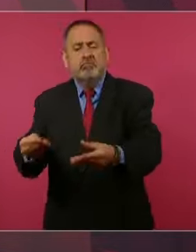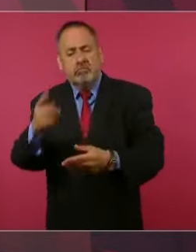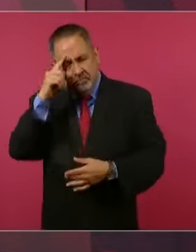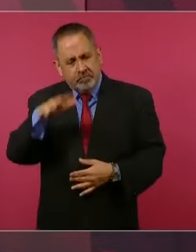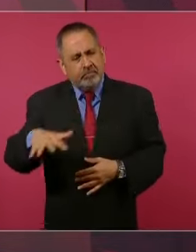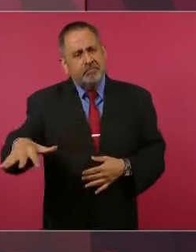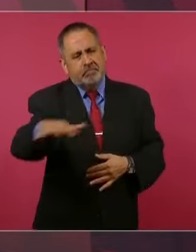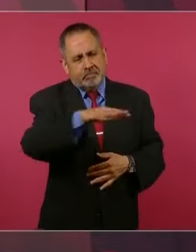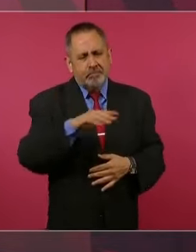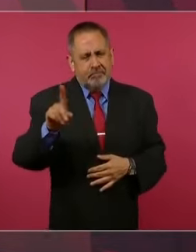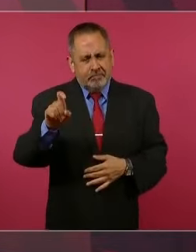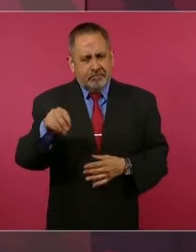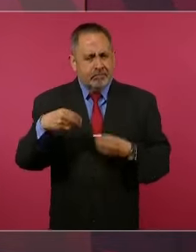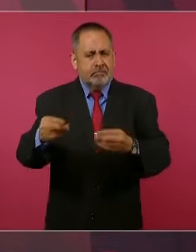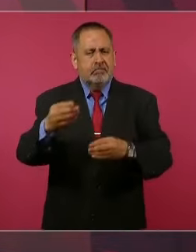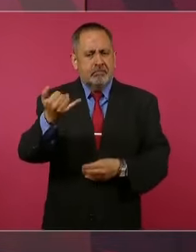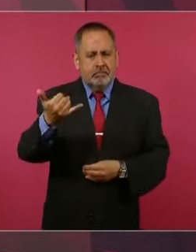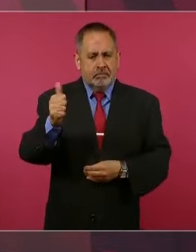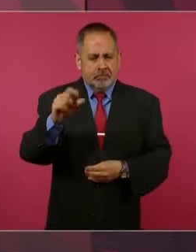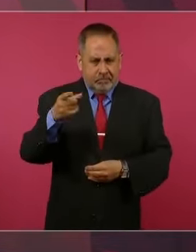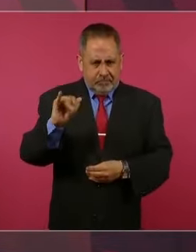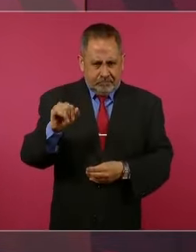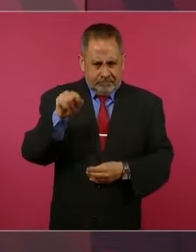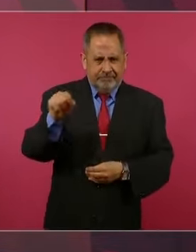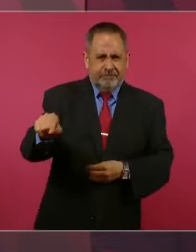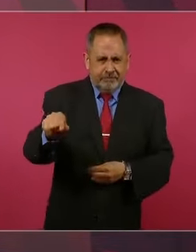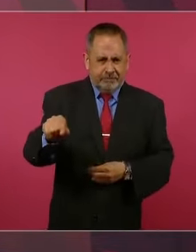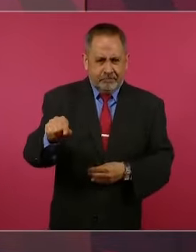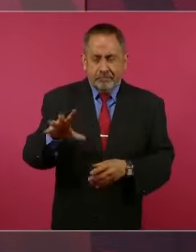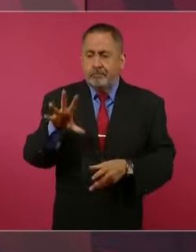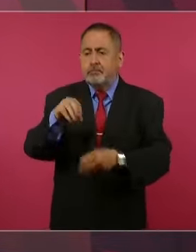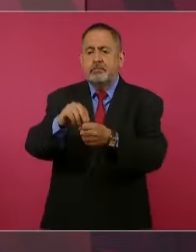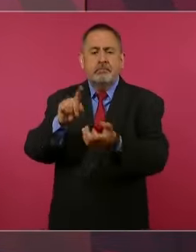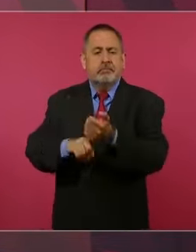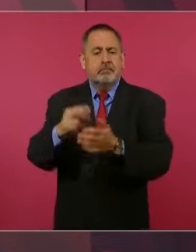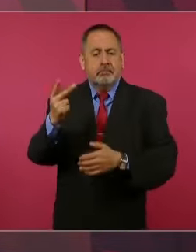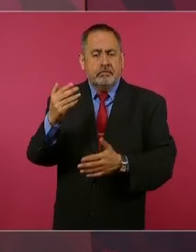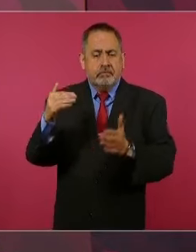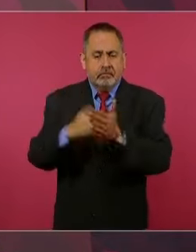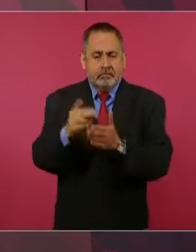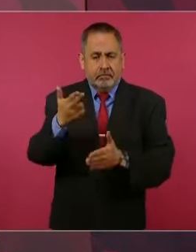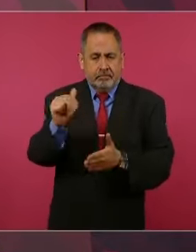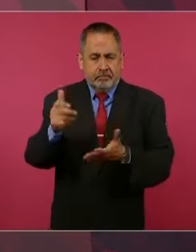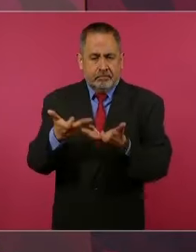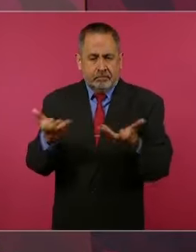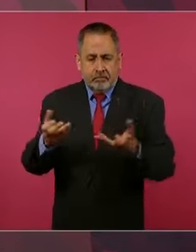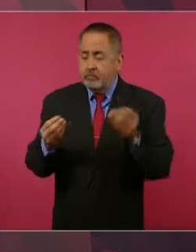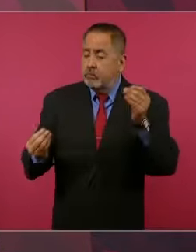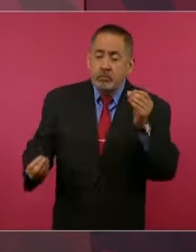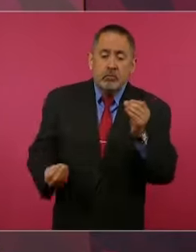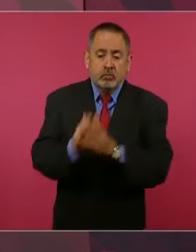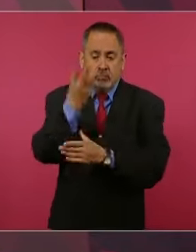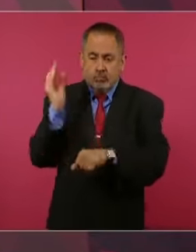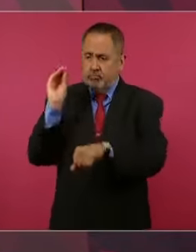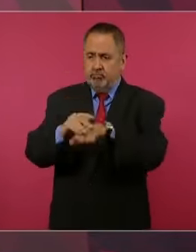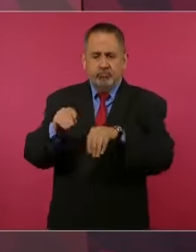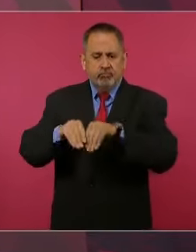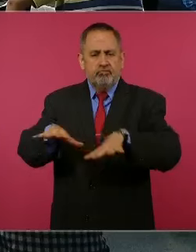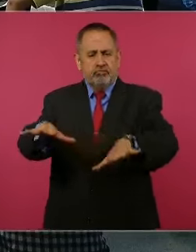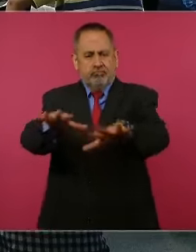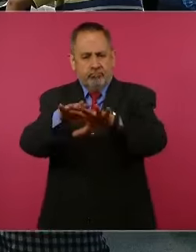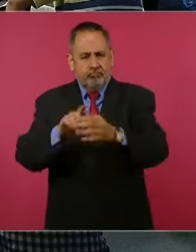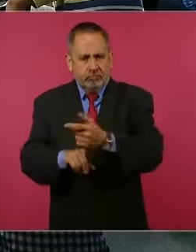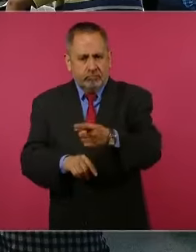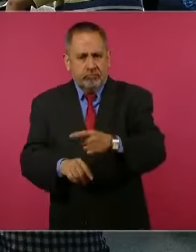otro distrito de riego para 25000 hectáreas nuevo también padre